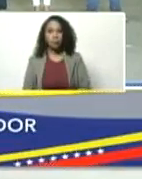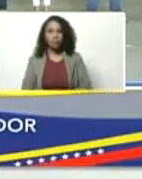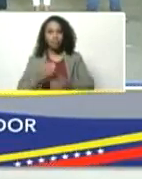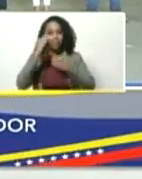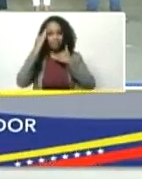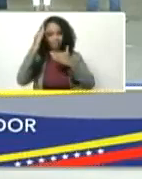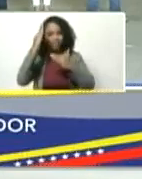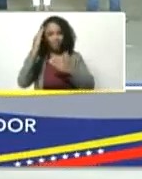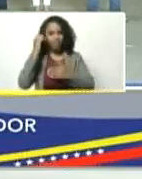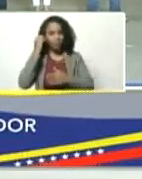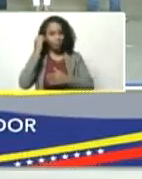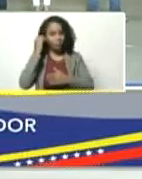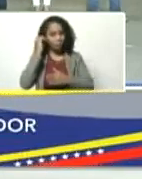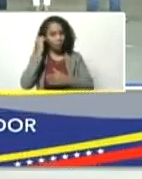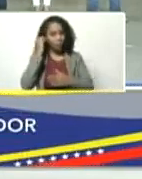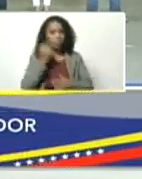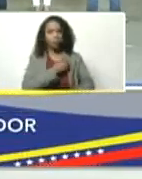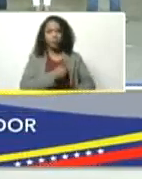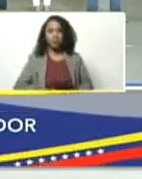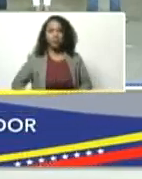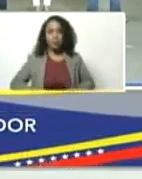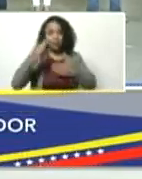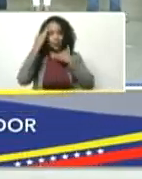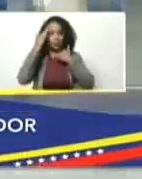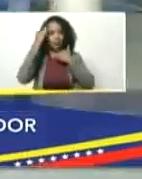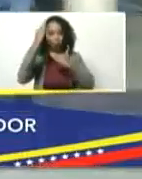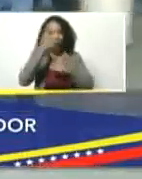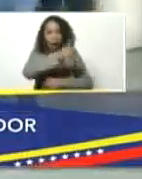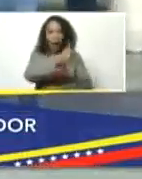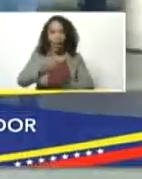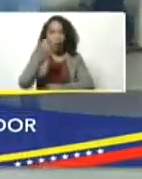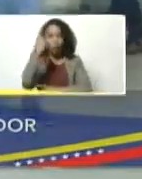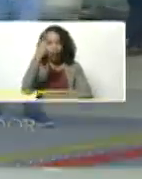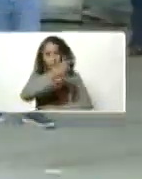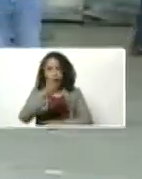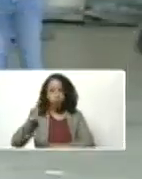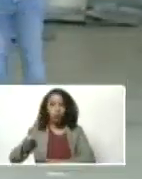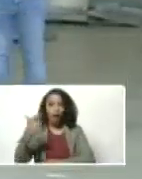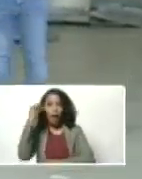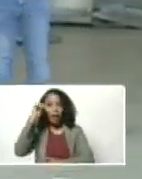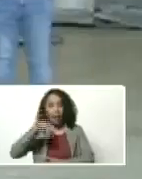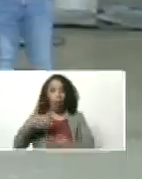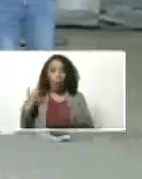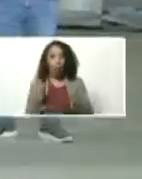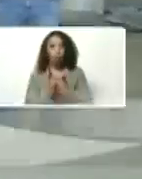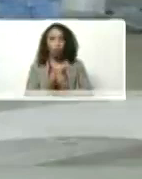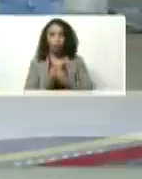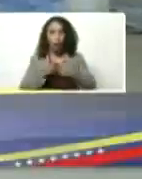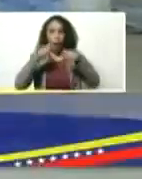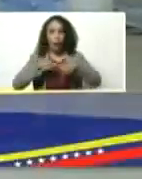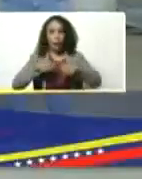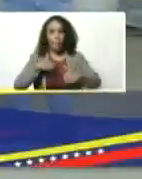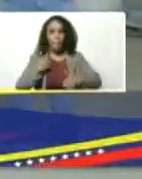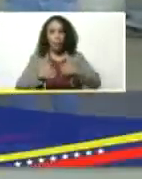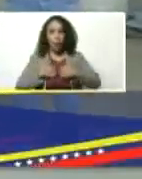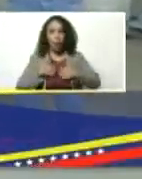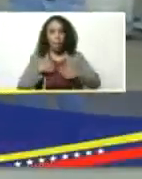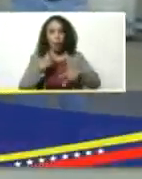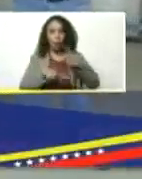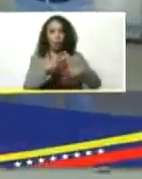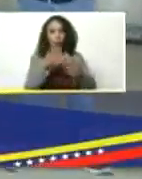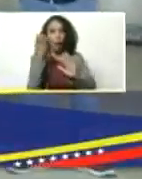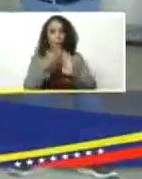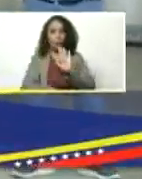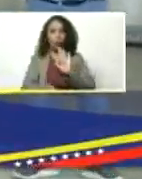Saludos, presidente. Un saludo a cada una de las personas que se encuentran acompañándolo en este miércoles productivo,